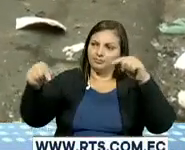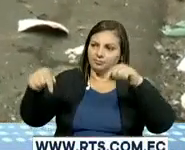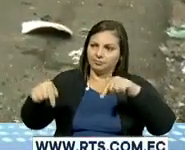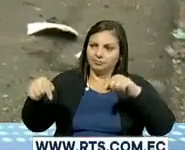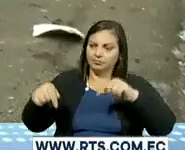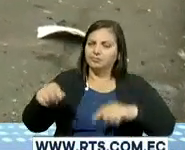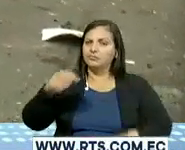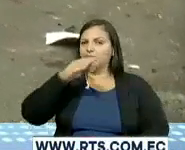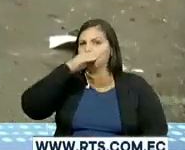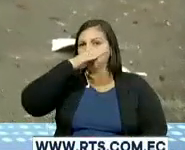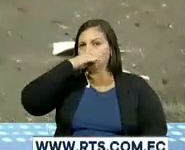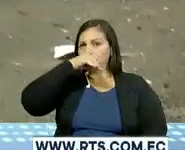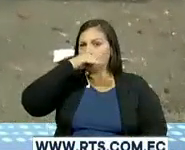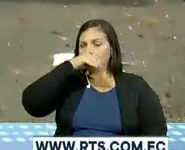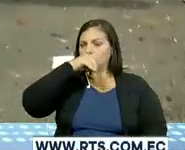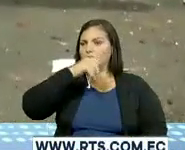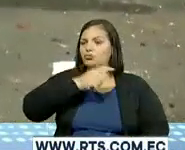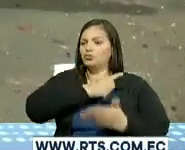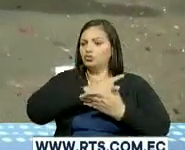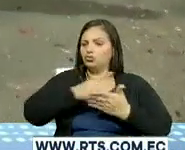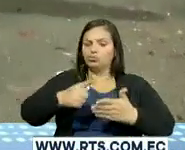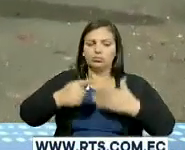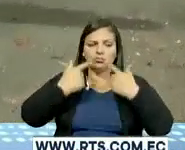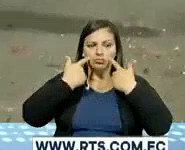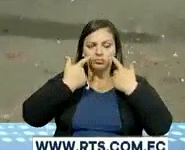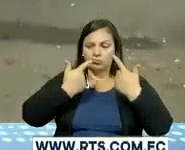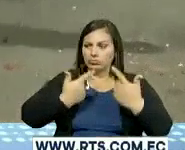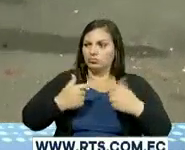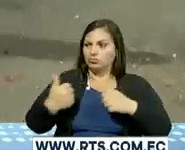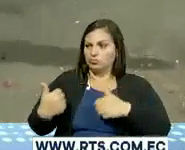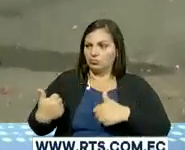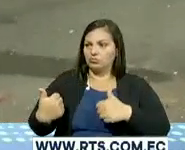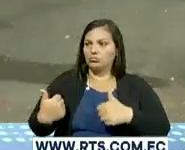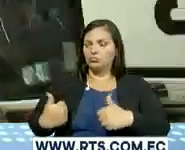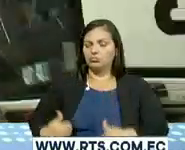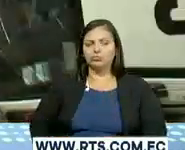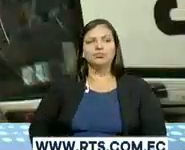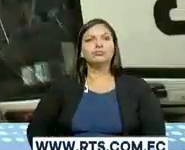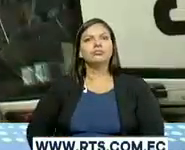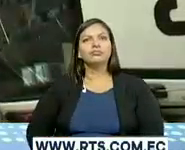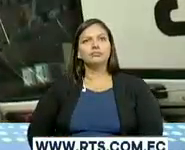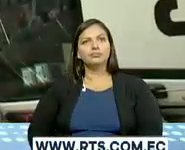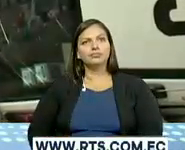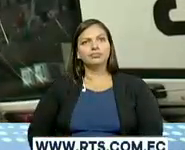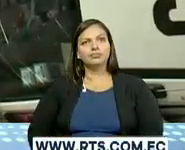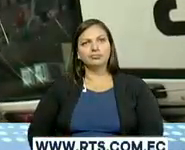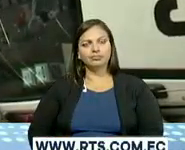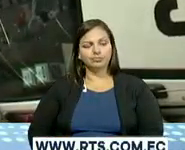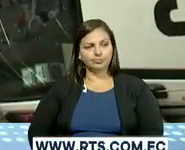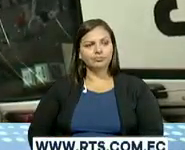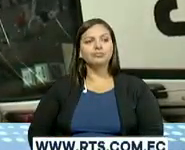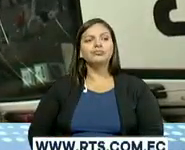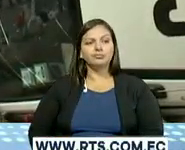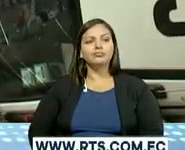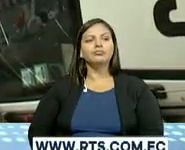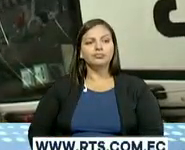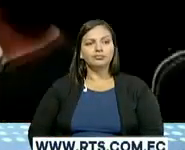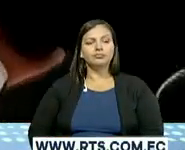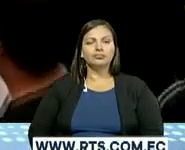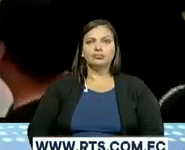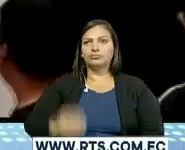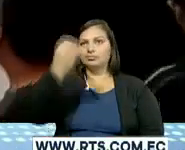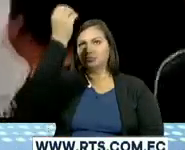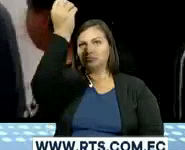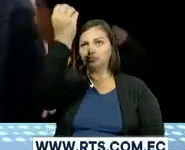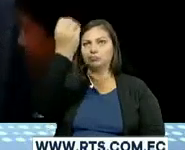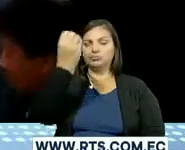algunos agentes en este sector. Nosotros, cuando instalamos un semáforo en una intersección, por lo general siempre dejamos un agente por un tiempo.